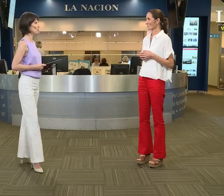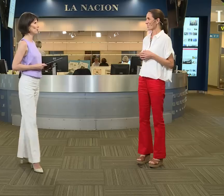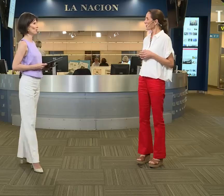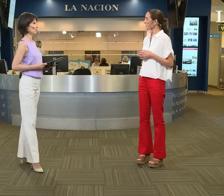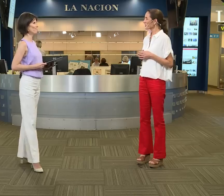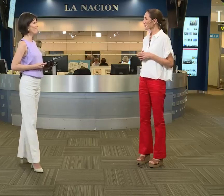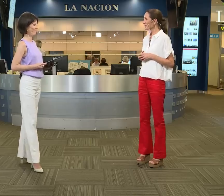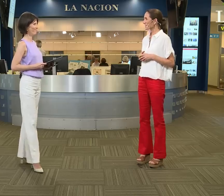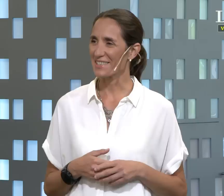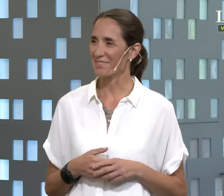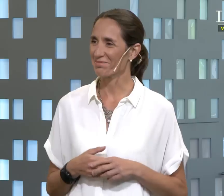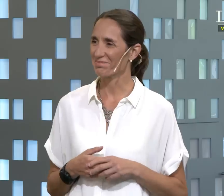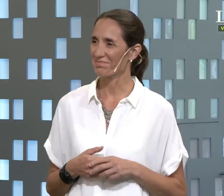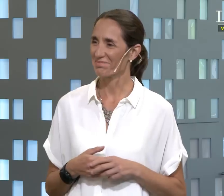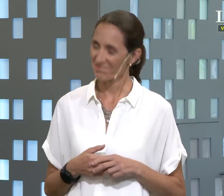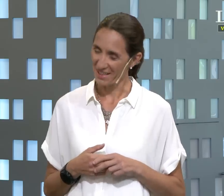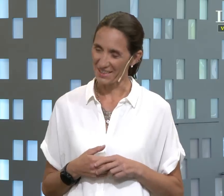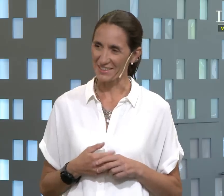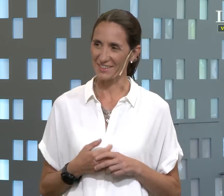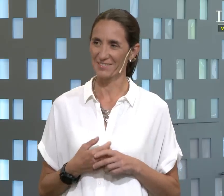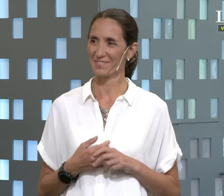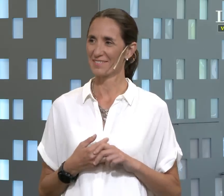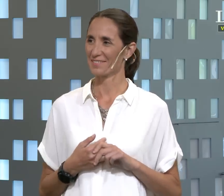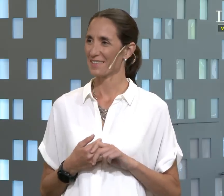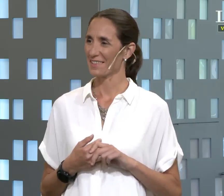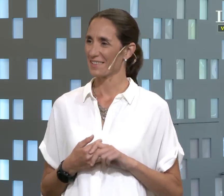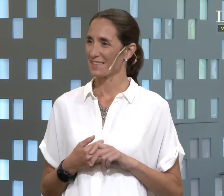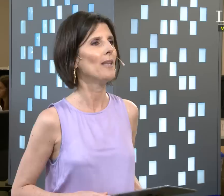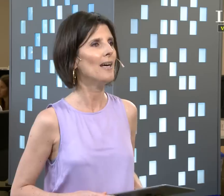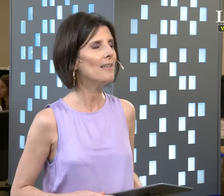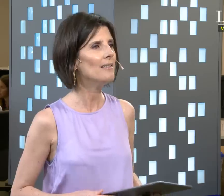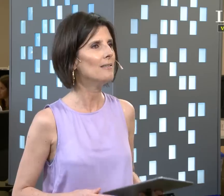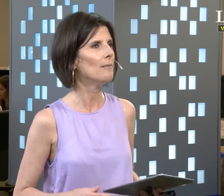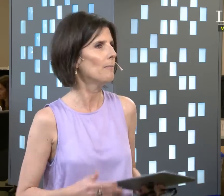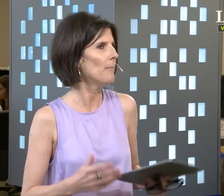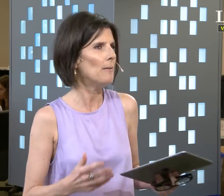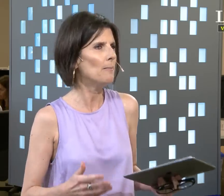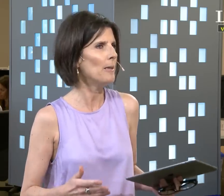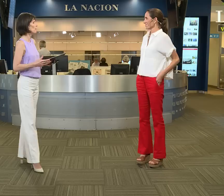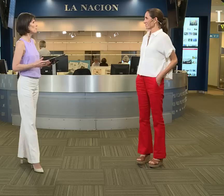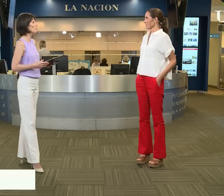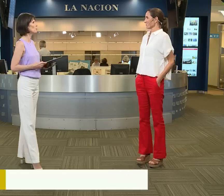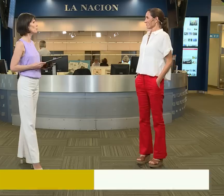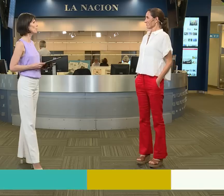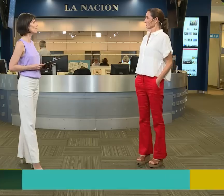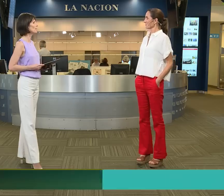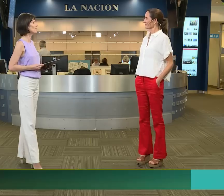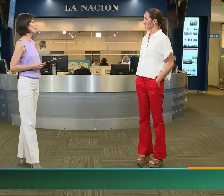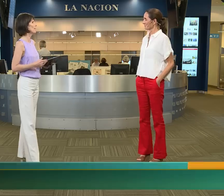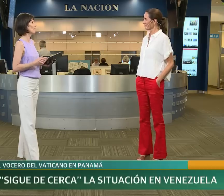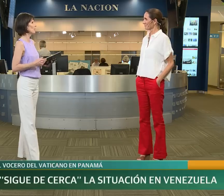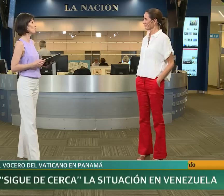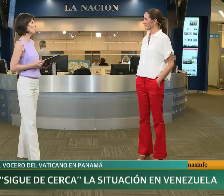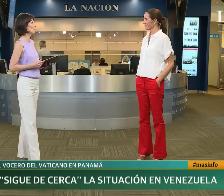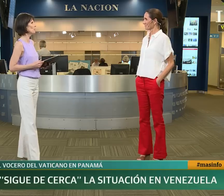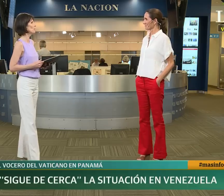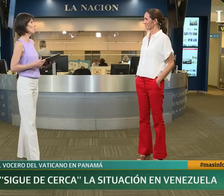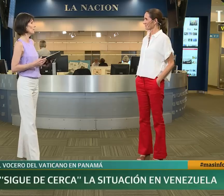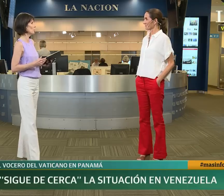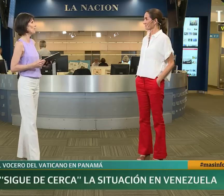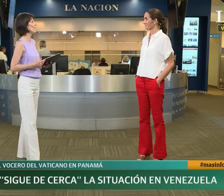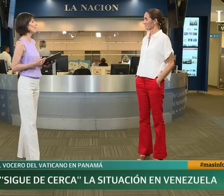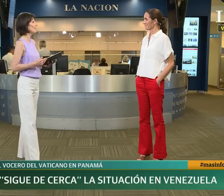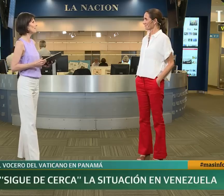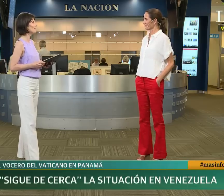de Vila con nosotros. Hola, Lu, ¿cómo estás? Muy bien, Inés. Me alegro. ¿Cuáles son las novedades? El primer punto es la relación